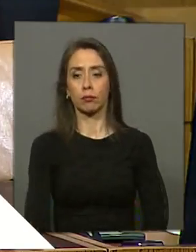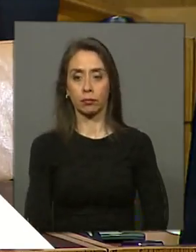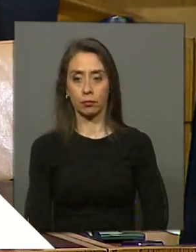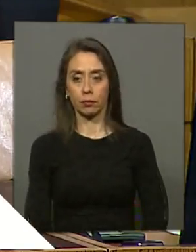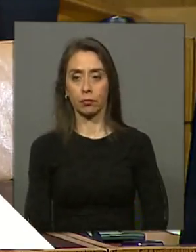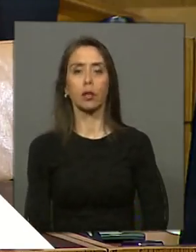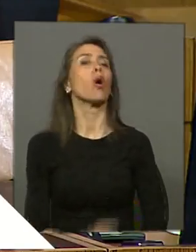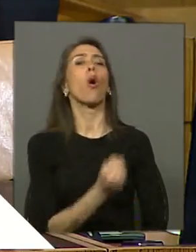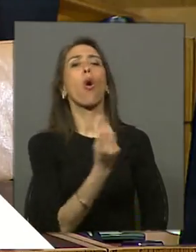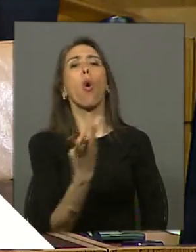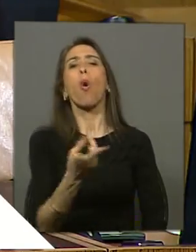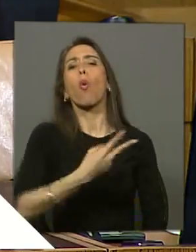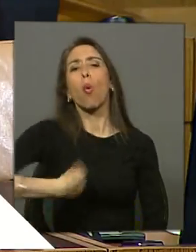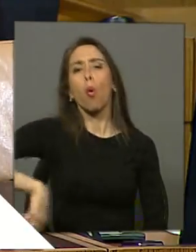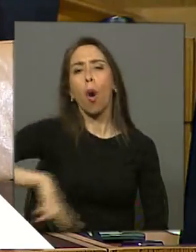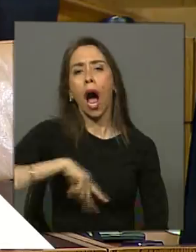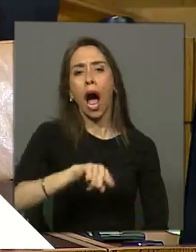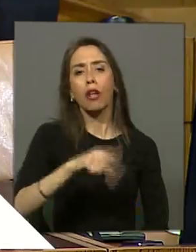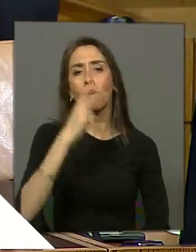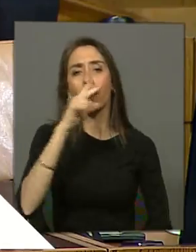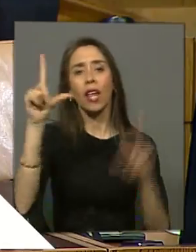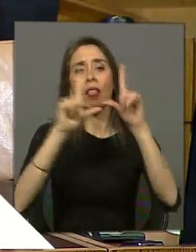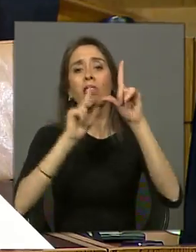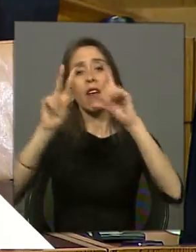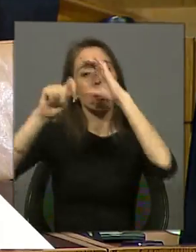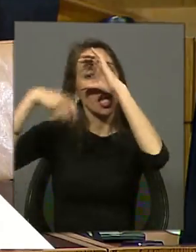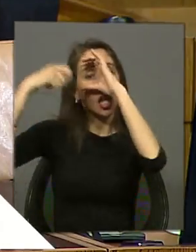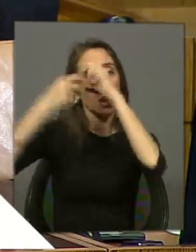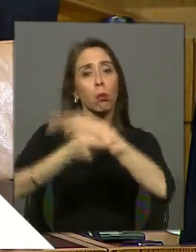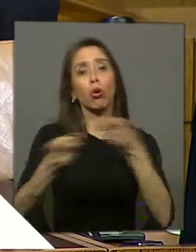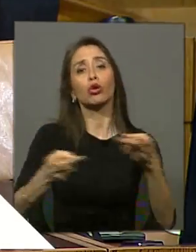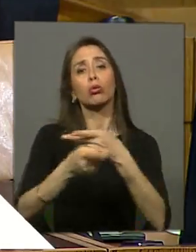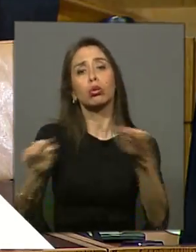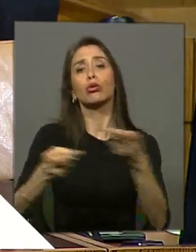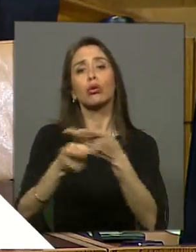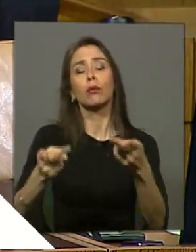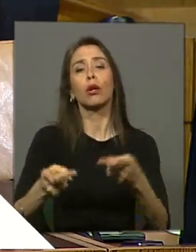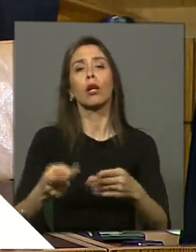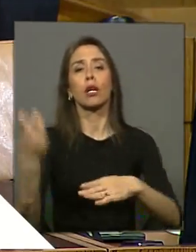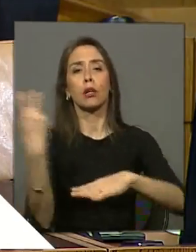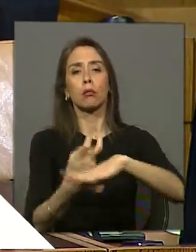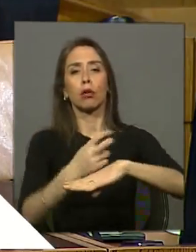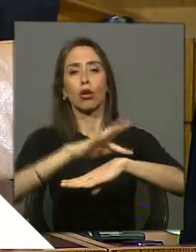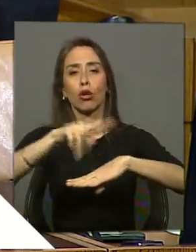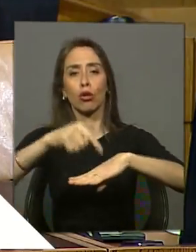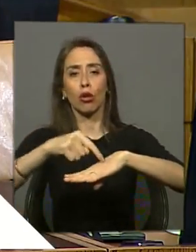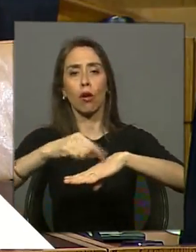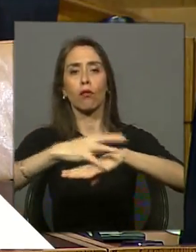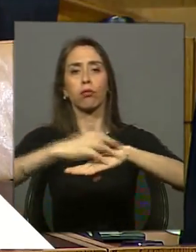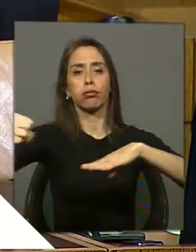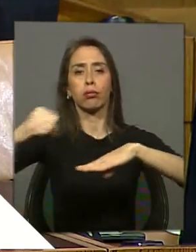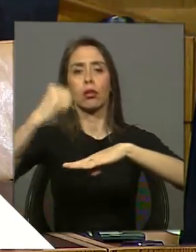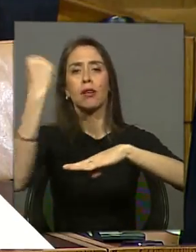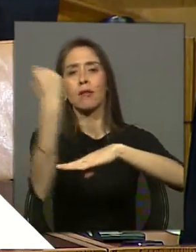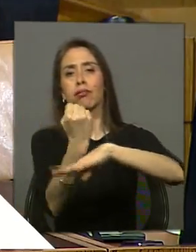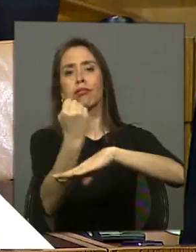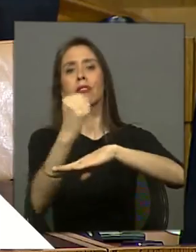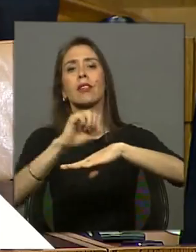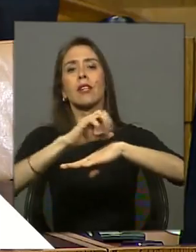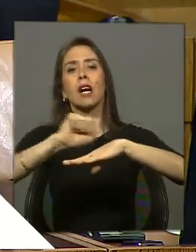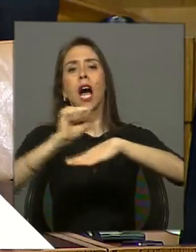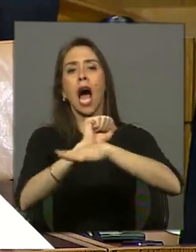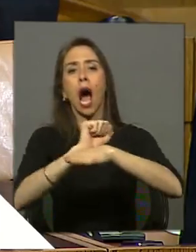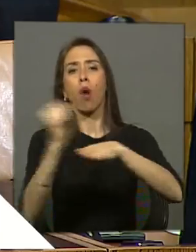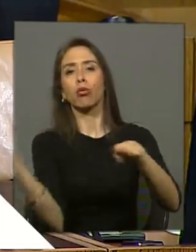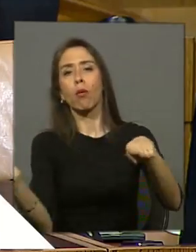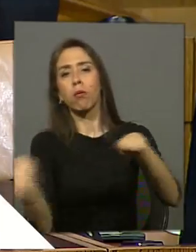¿cuántos de nosotros hemos sabido cuántos reportajes y televisión han existido en torno a los robos a los hurtos o los daños de automóviles